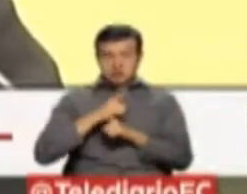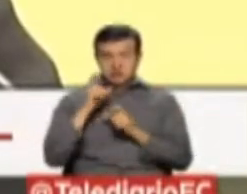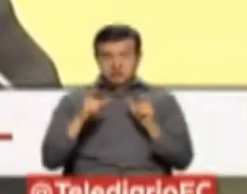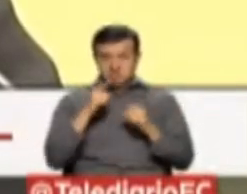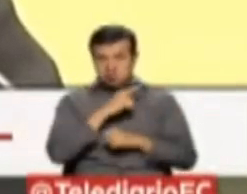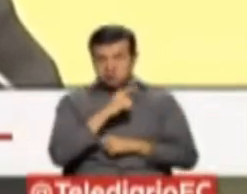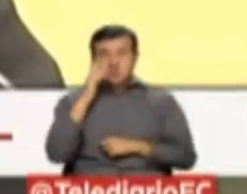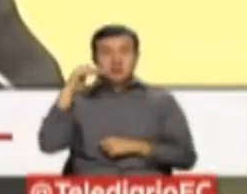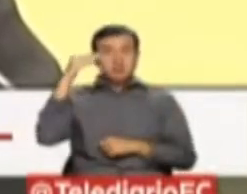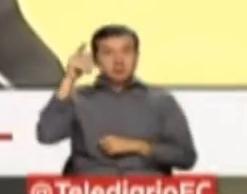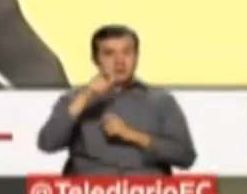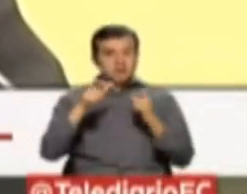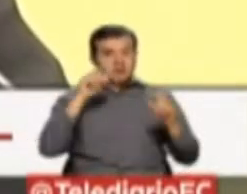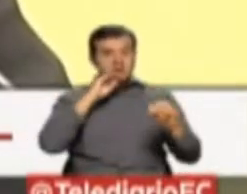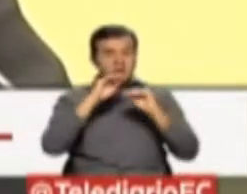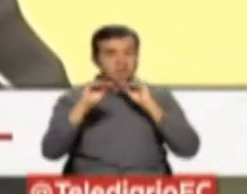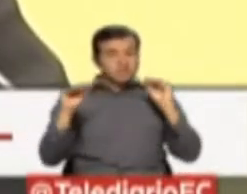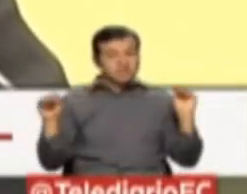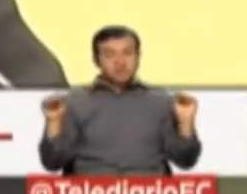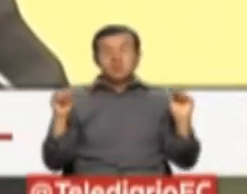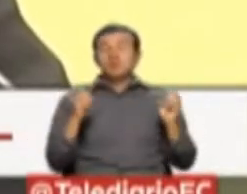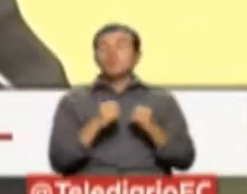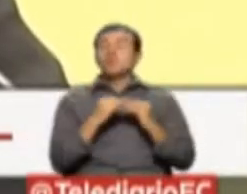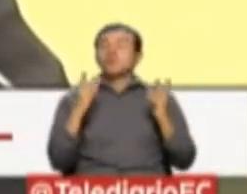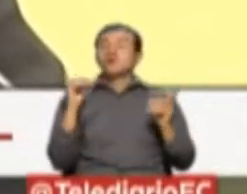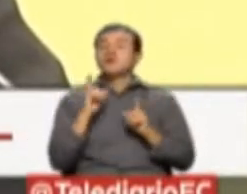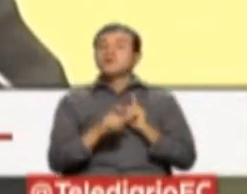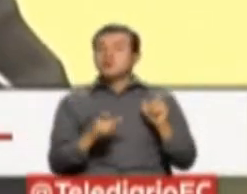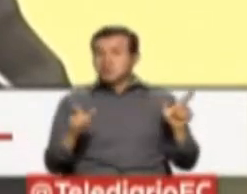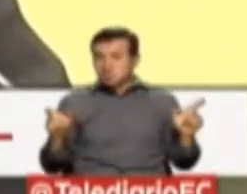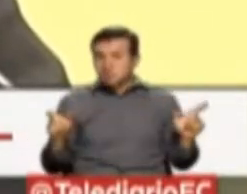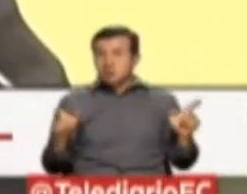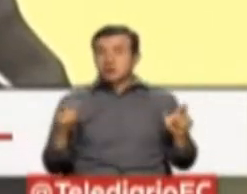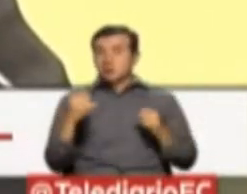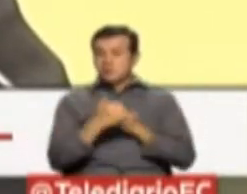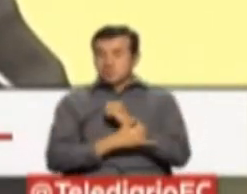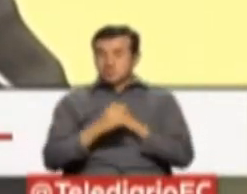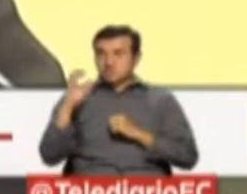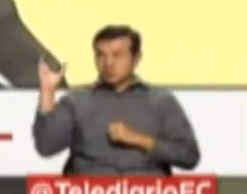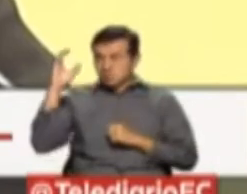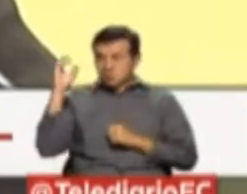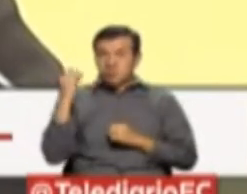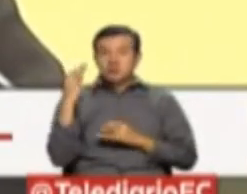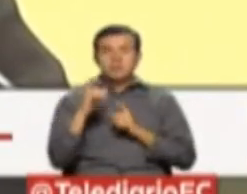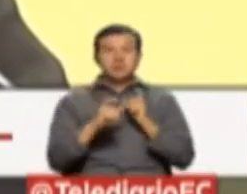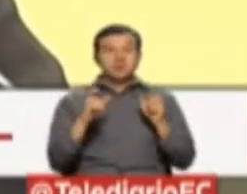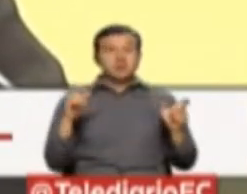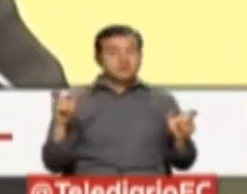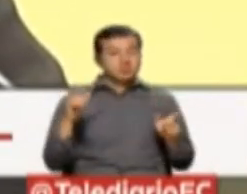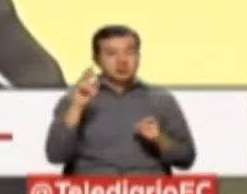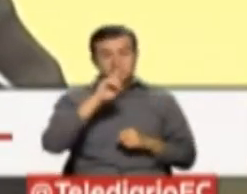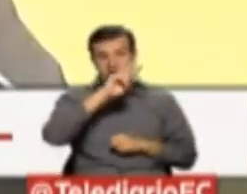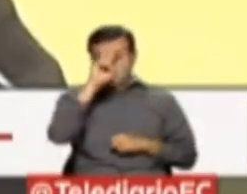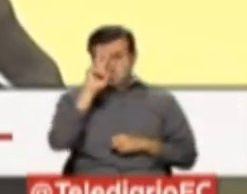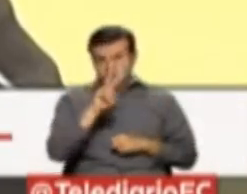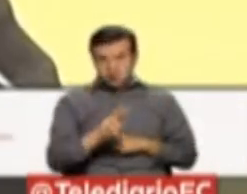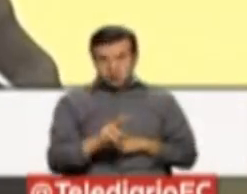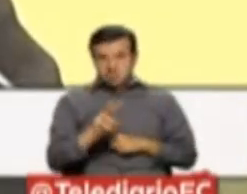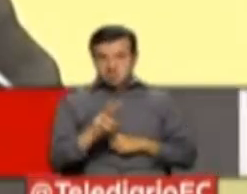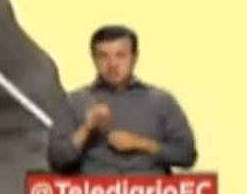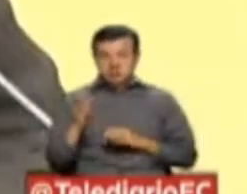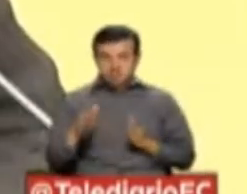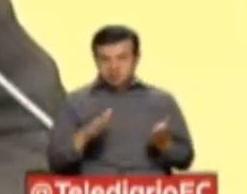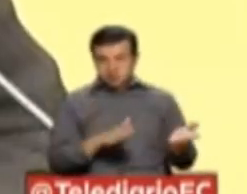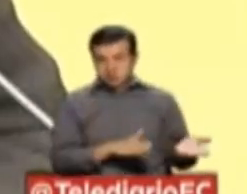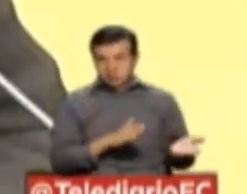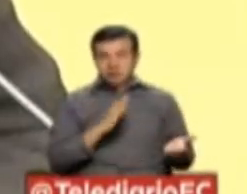a conocer cuáles y cuántas personas son de nacionalidad colombiana y cuántas son de nacionalidad venezolana que